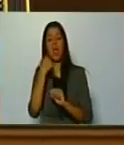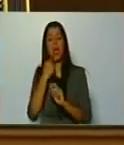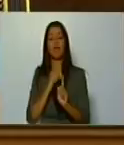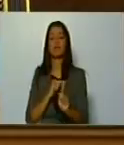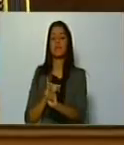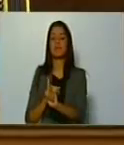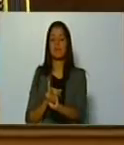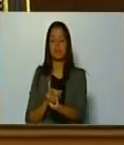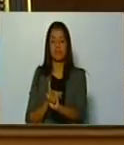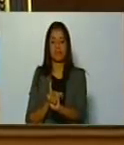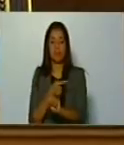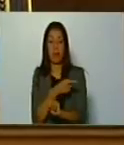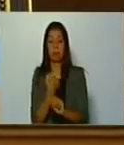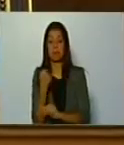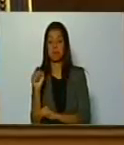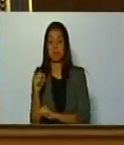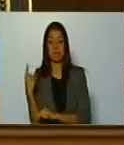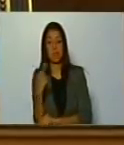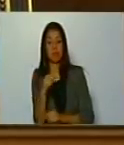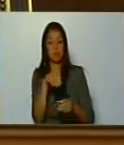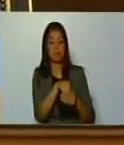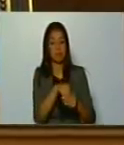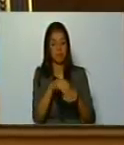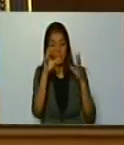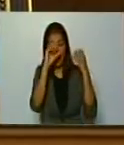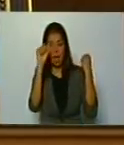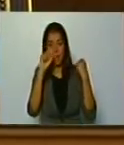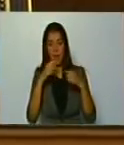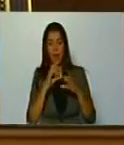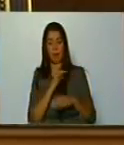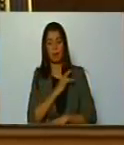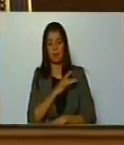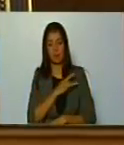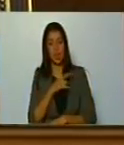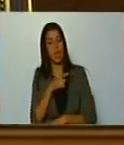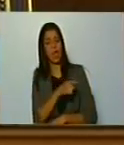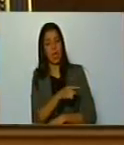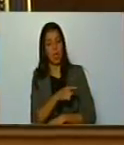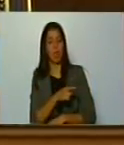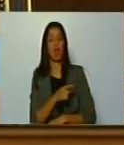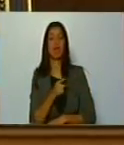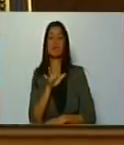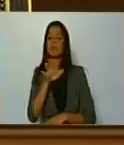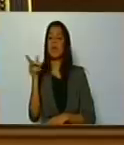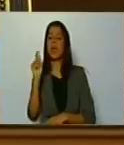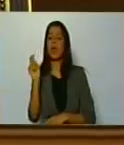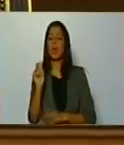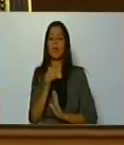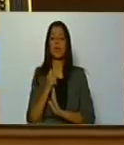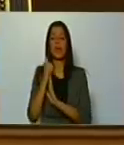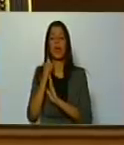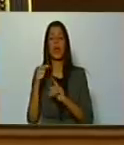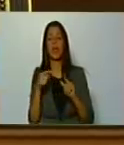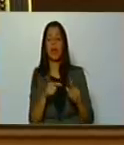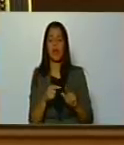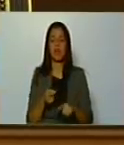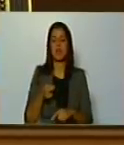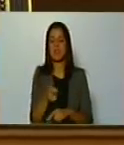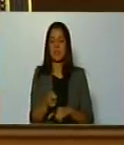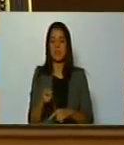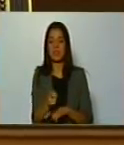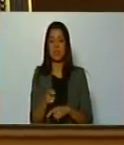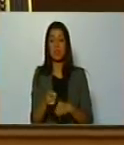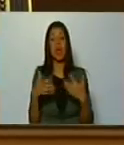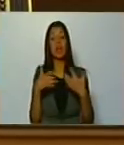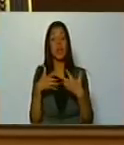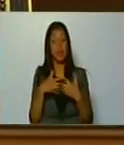Así como durante 5 meses él fue el principal dirigente, la cara más vistosa que tenebrosamente teníamos que